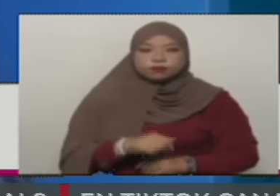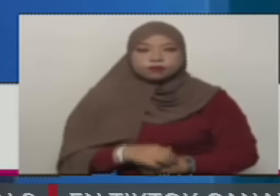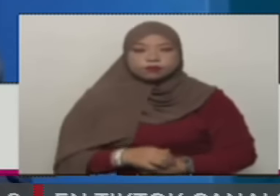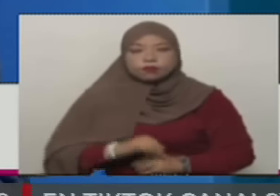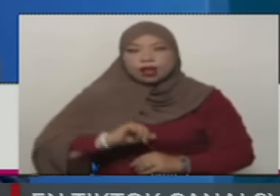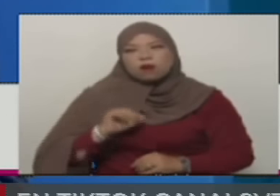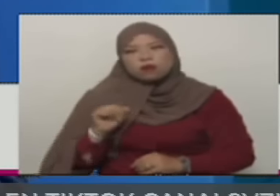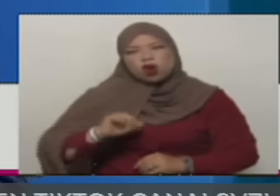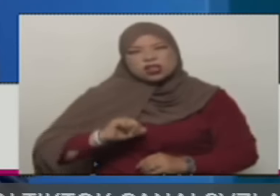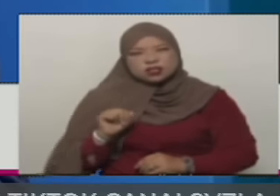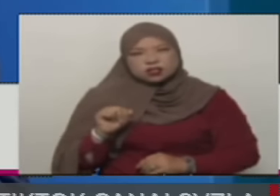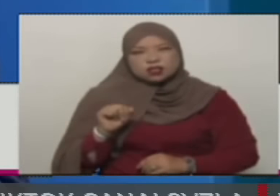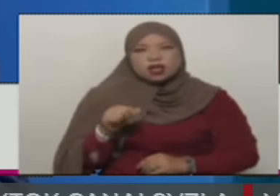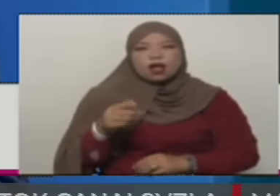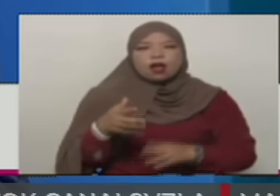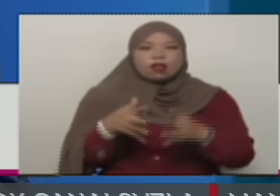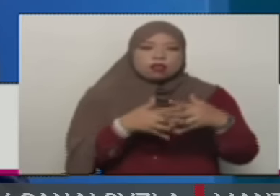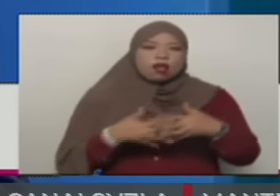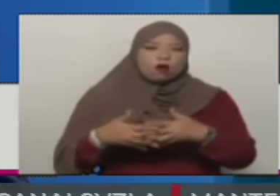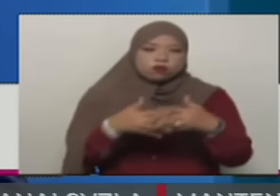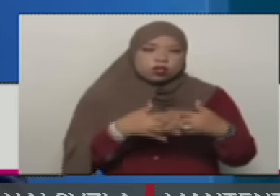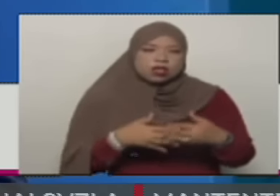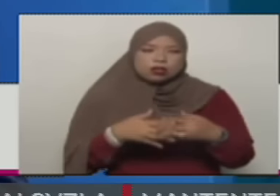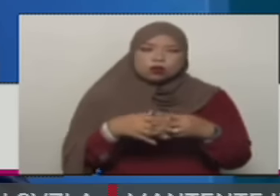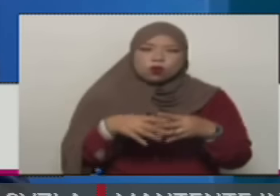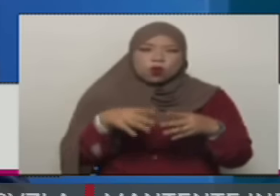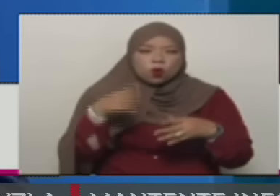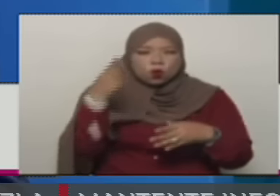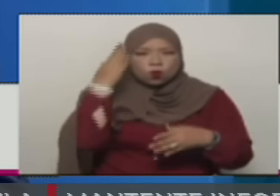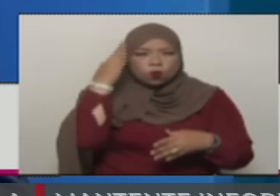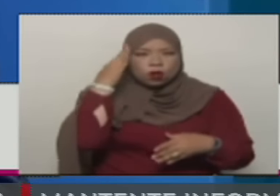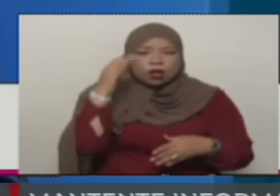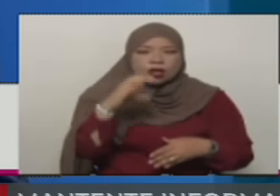Y él está encargado de la guerra de Ucrania.